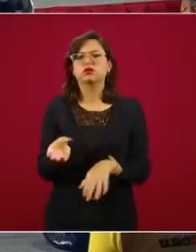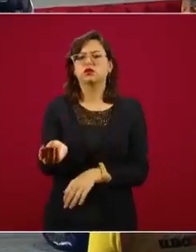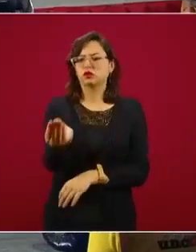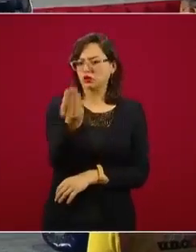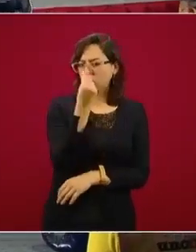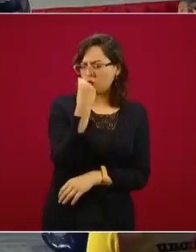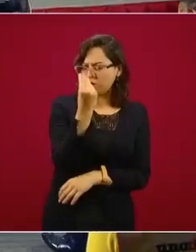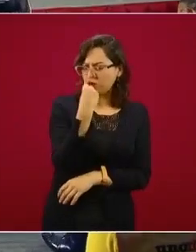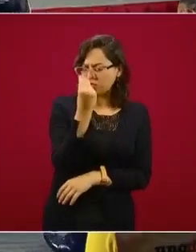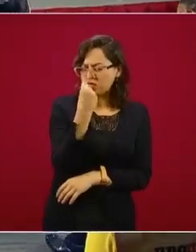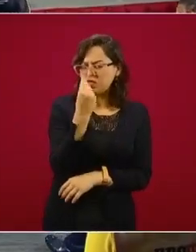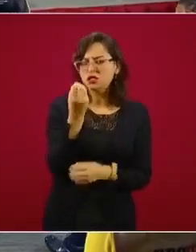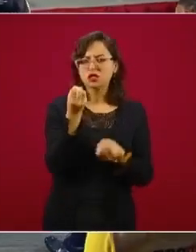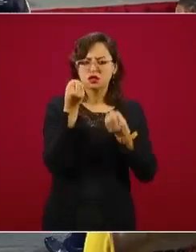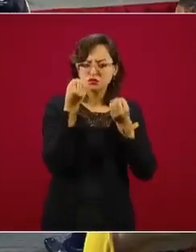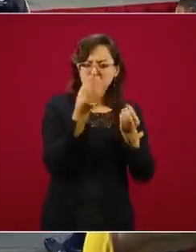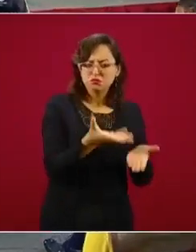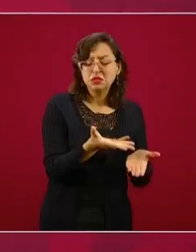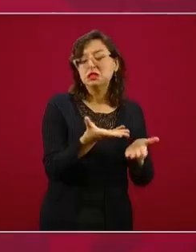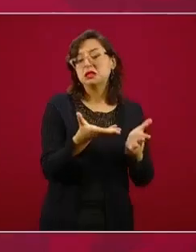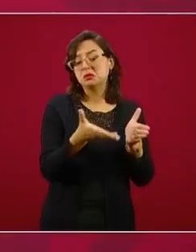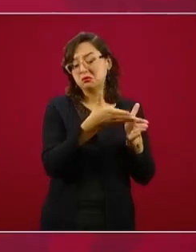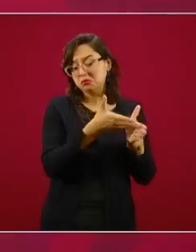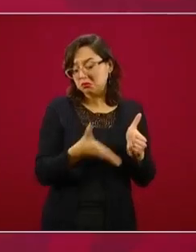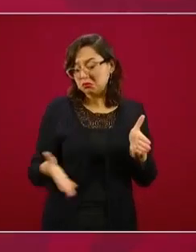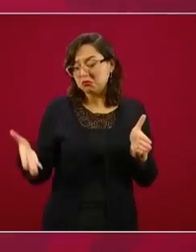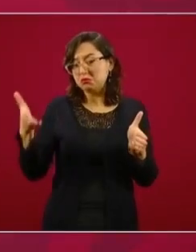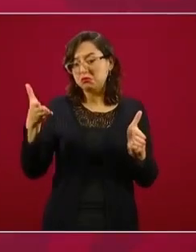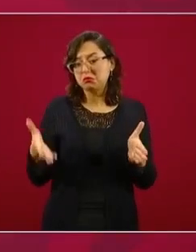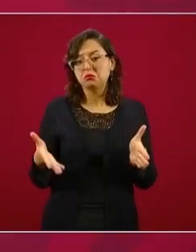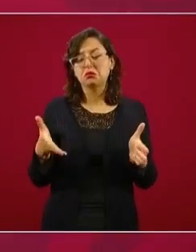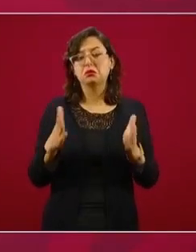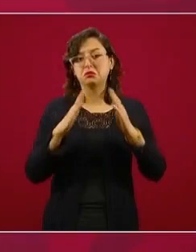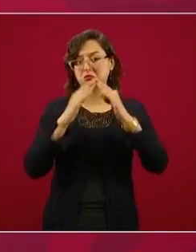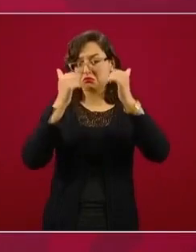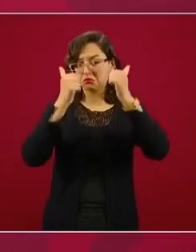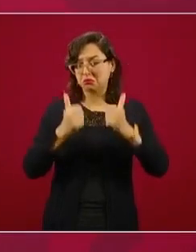lugar donde van a estar viviendo prácticamente la cuarentena,